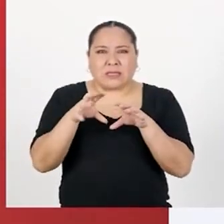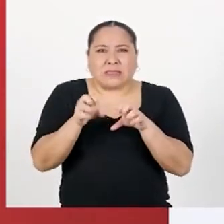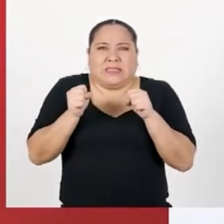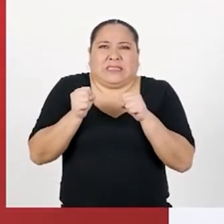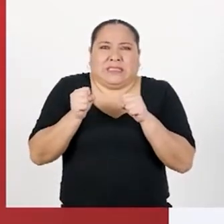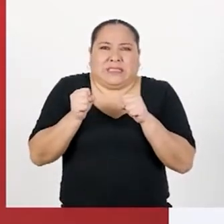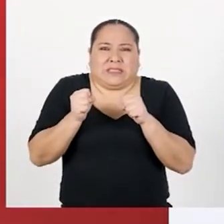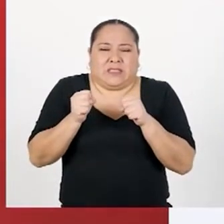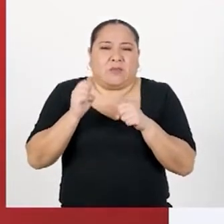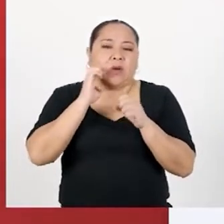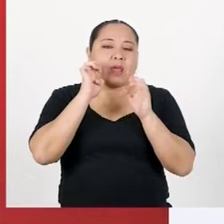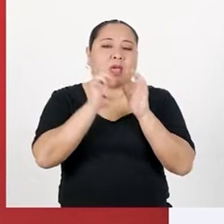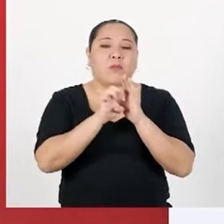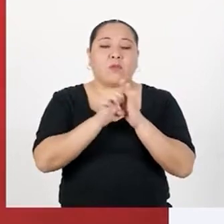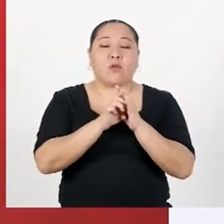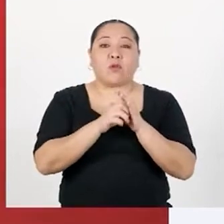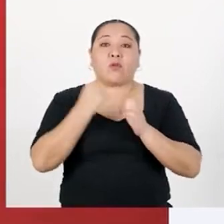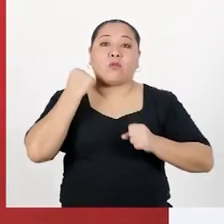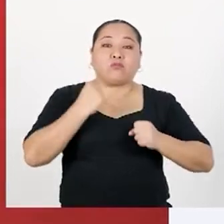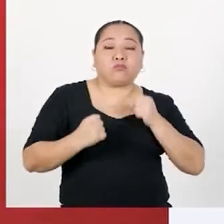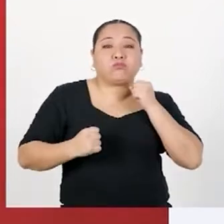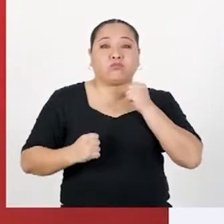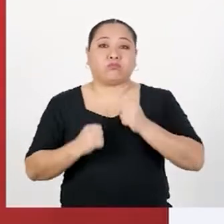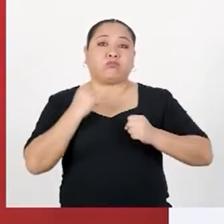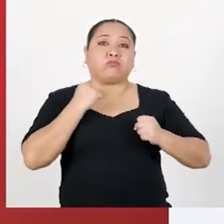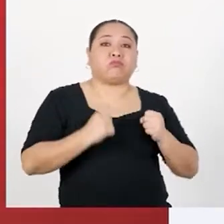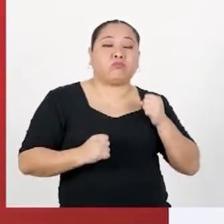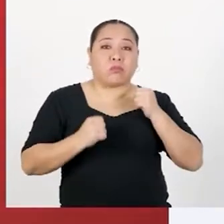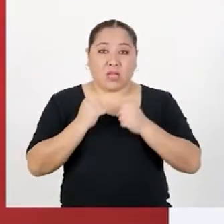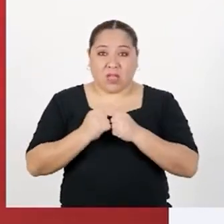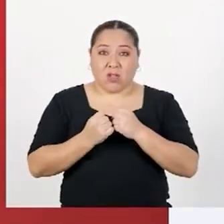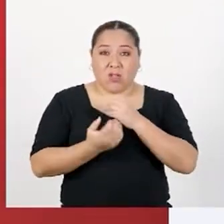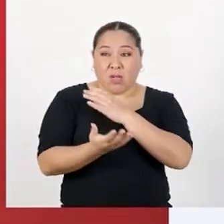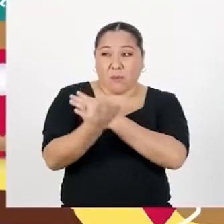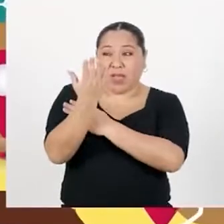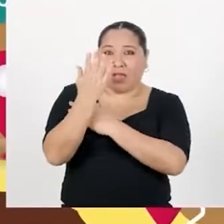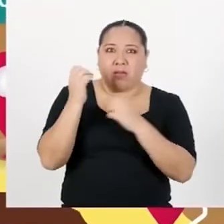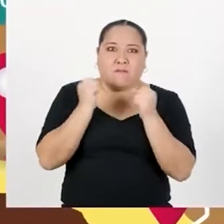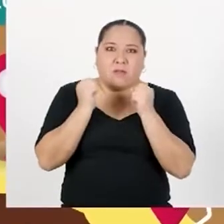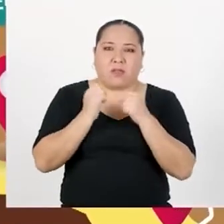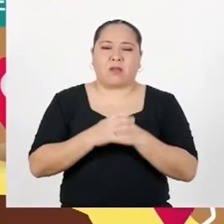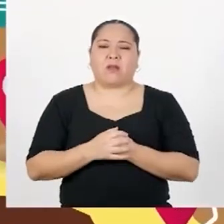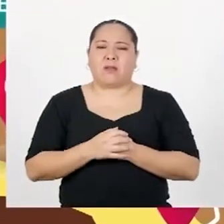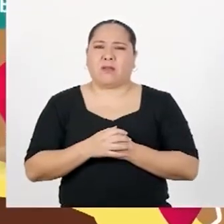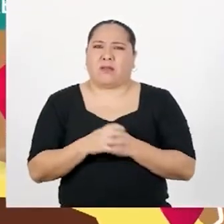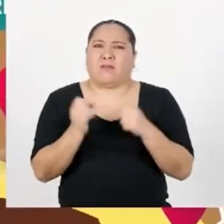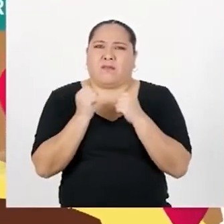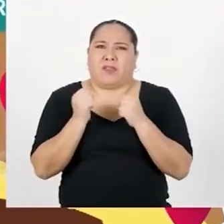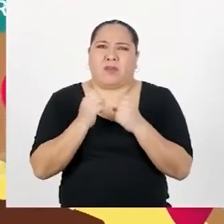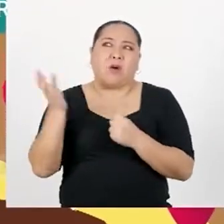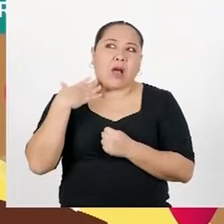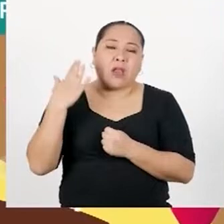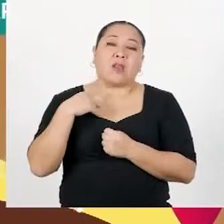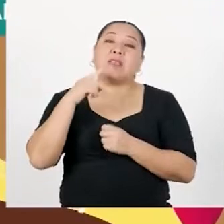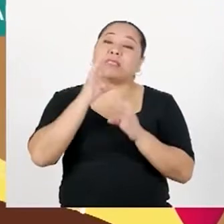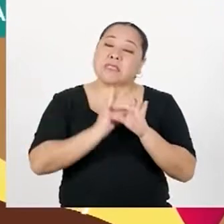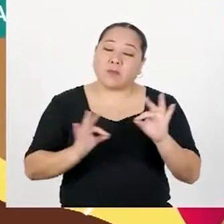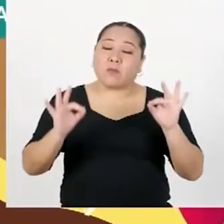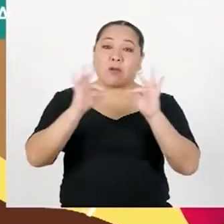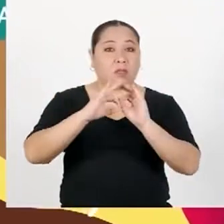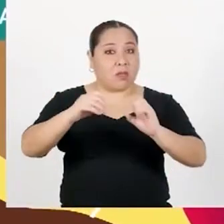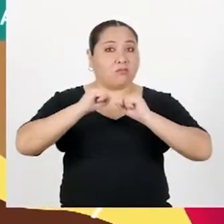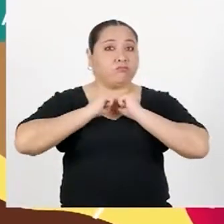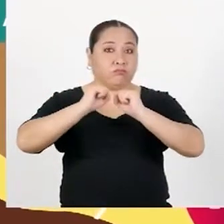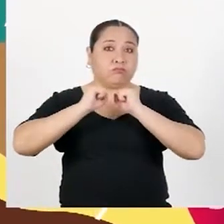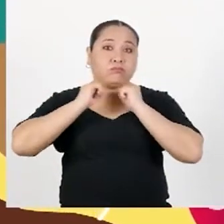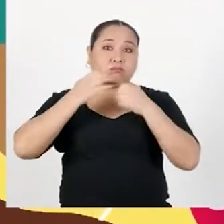a contraerse, por ejemplo, cuando salgo a trotar en una mañana frígida. Así haga frío o calor, es importante que